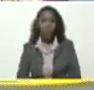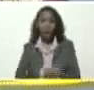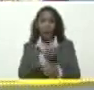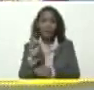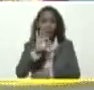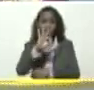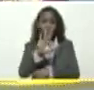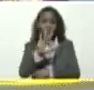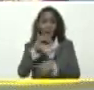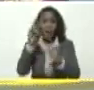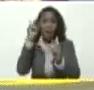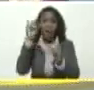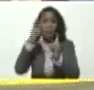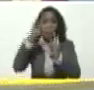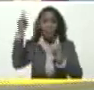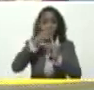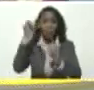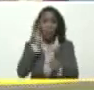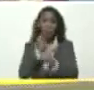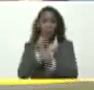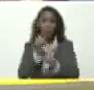tres plataformas de redes sociales,